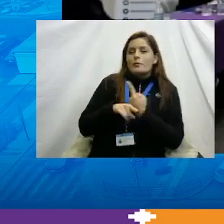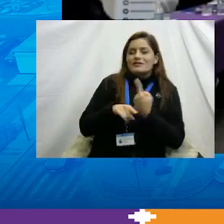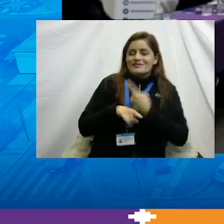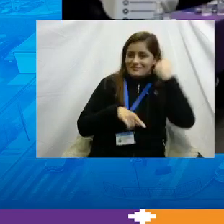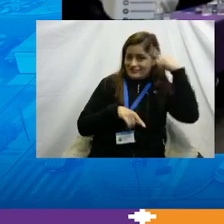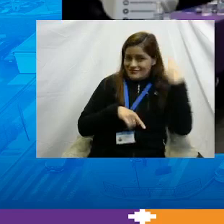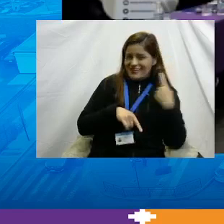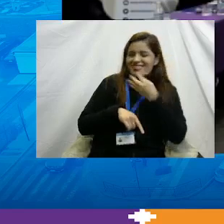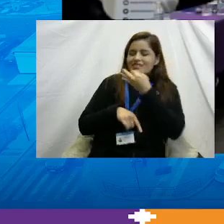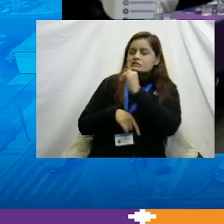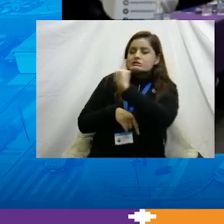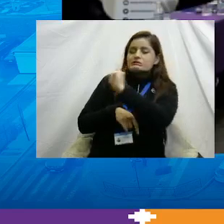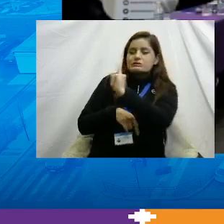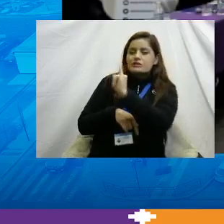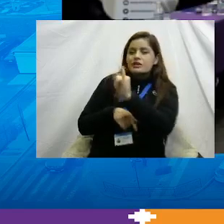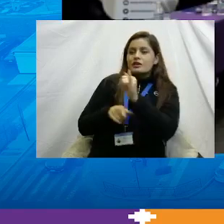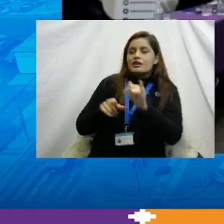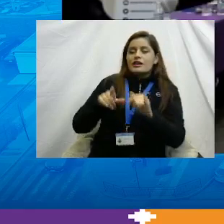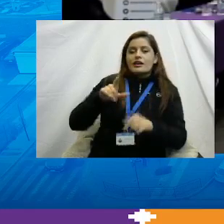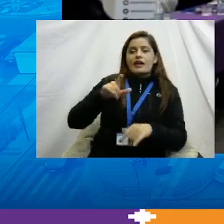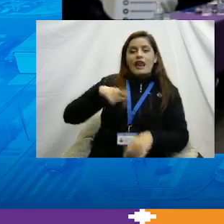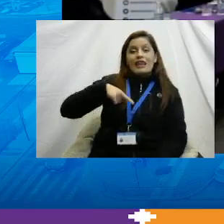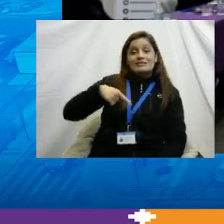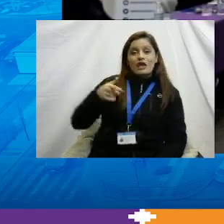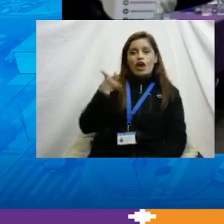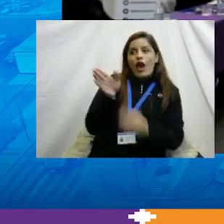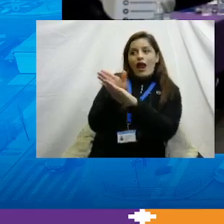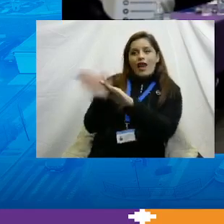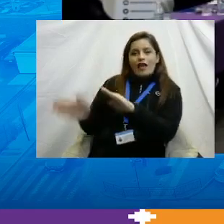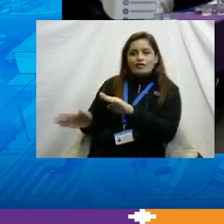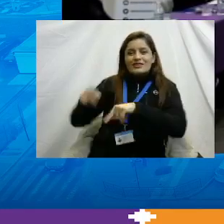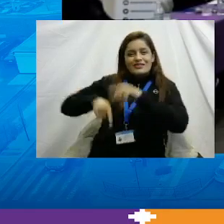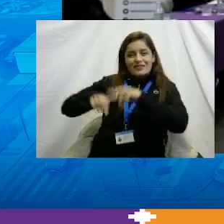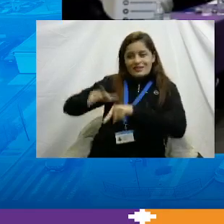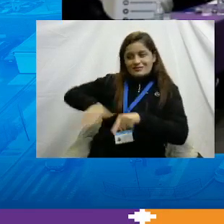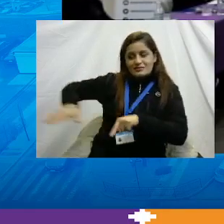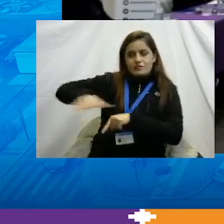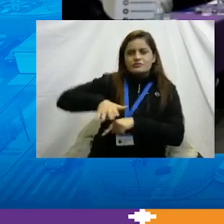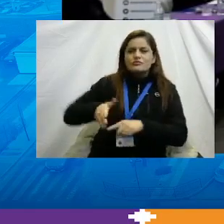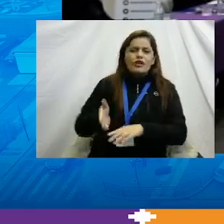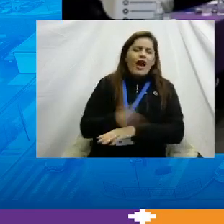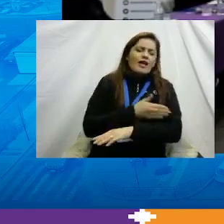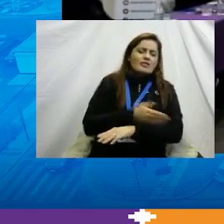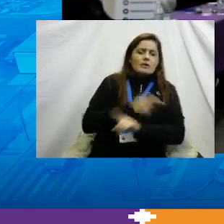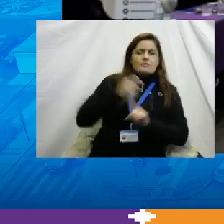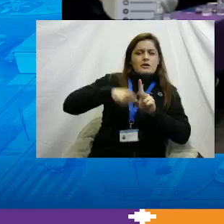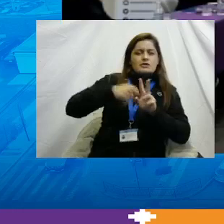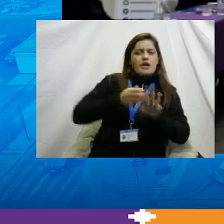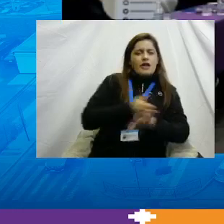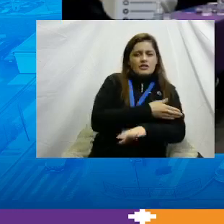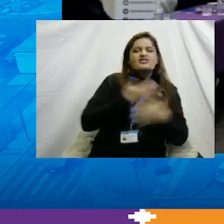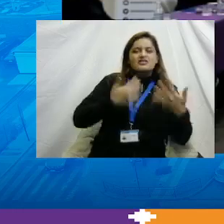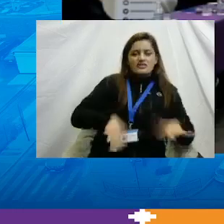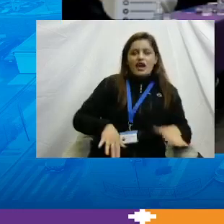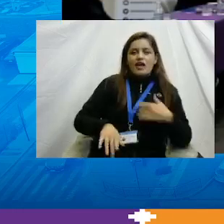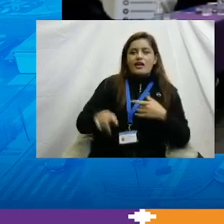al costado del Liceo Politécnico. A nosotros hace un par de meses, si es que no semanas, también nos tocó regularizar algo en relación